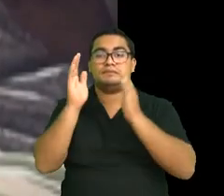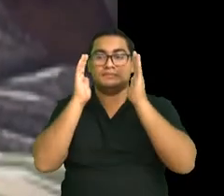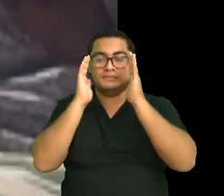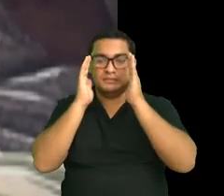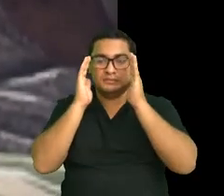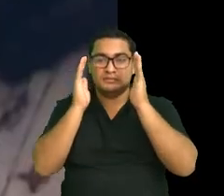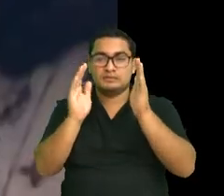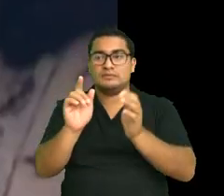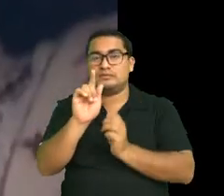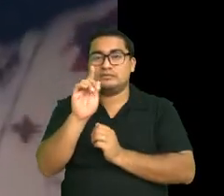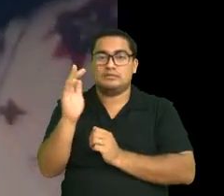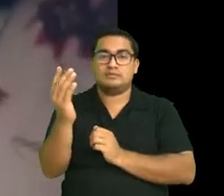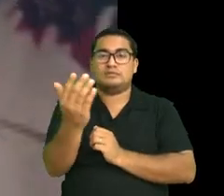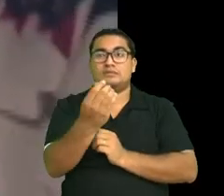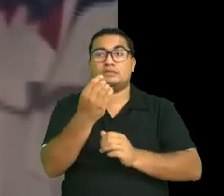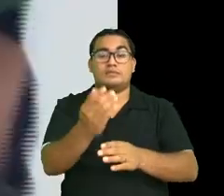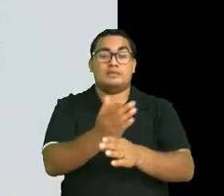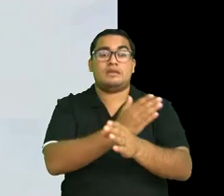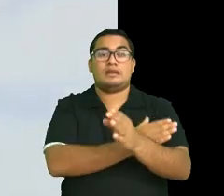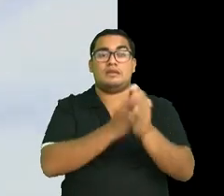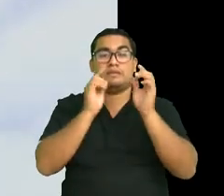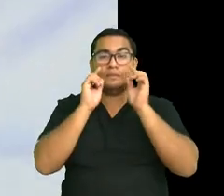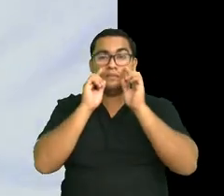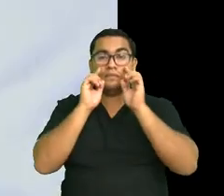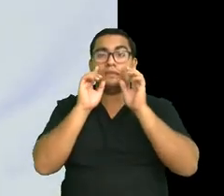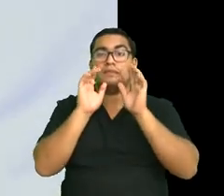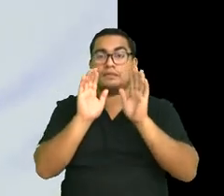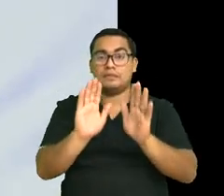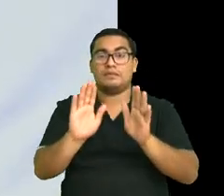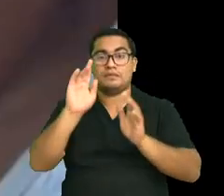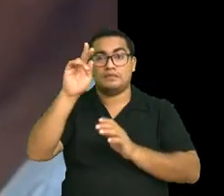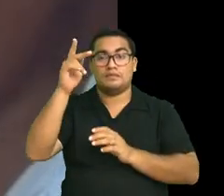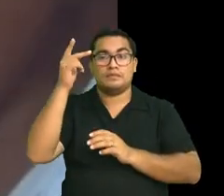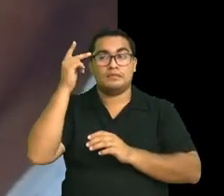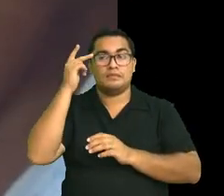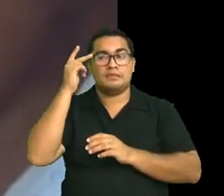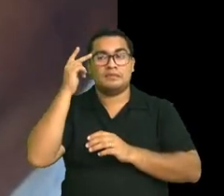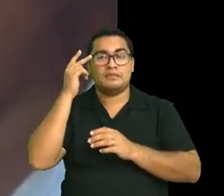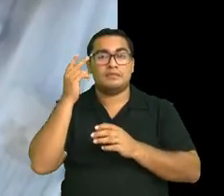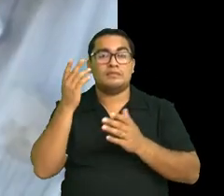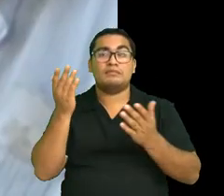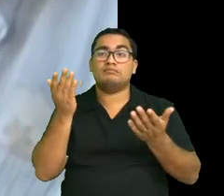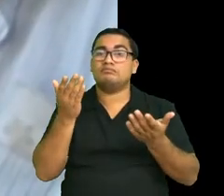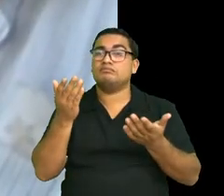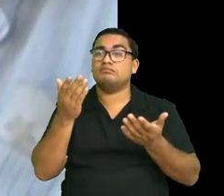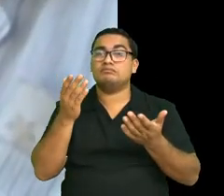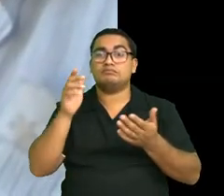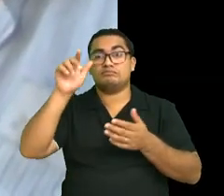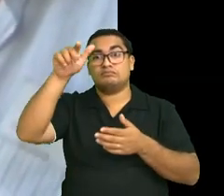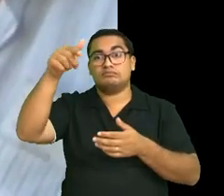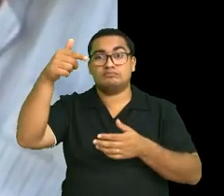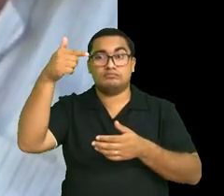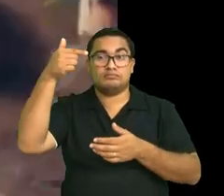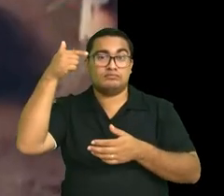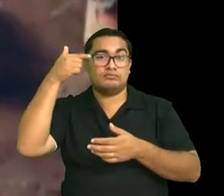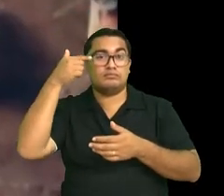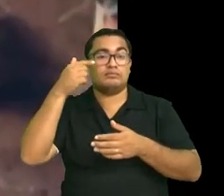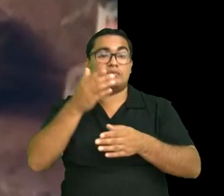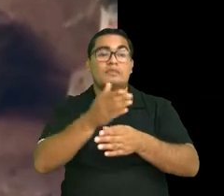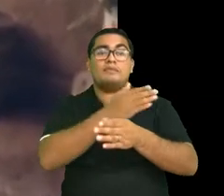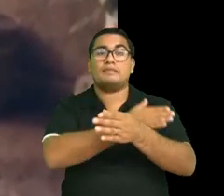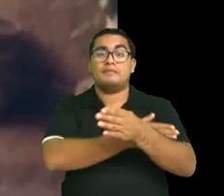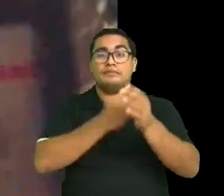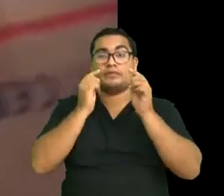incluso desde la prevención, porque nuestra política de gobierno fundamentalmente está dirigida a prevenir